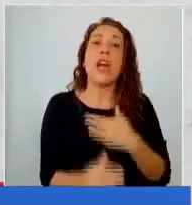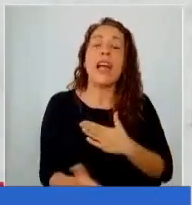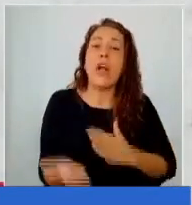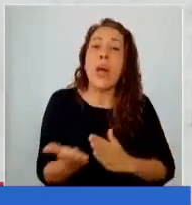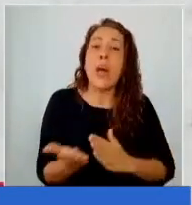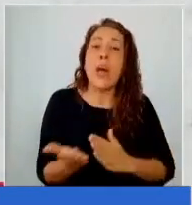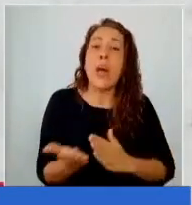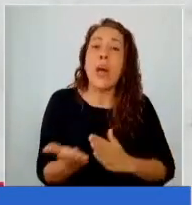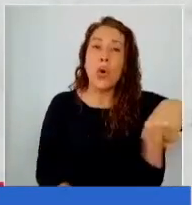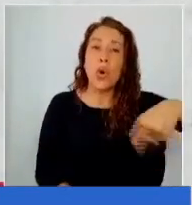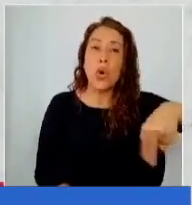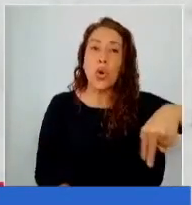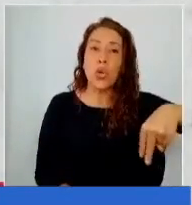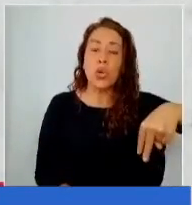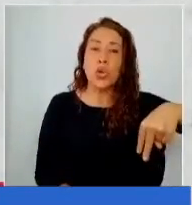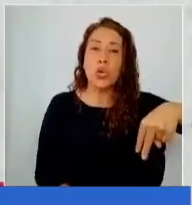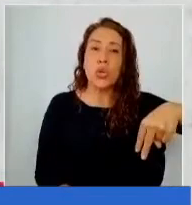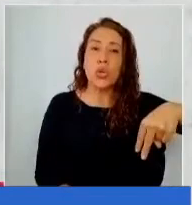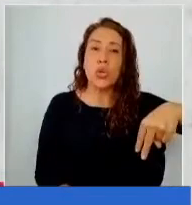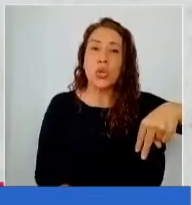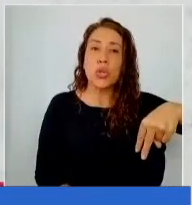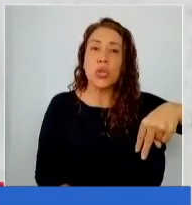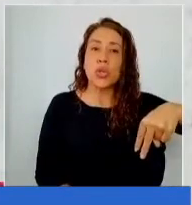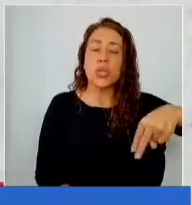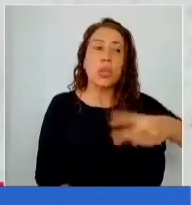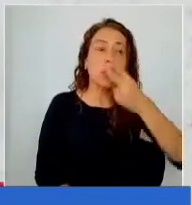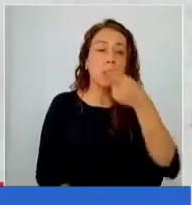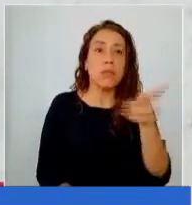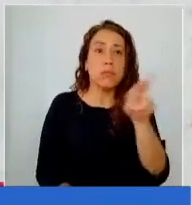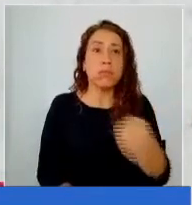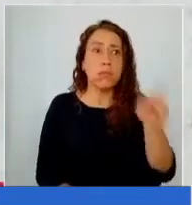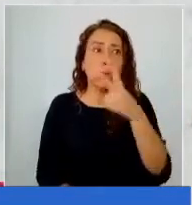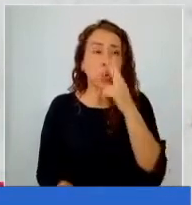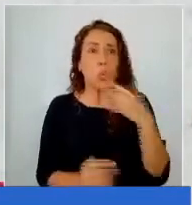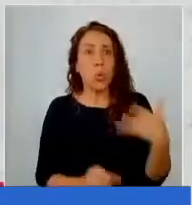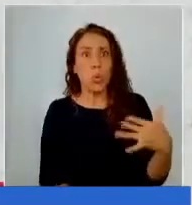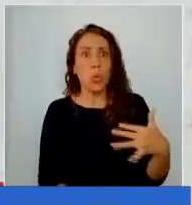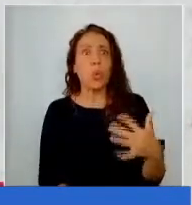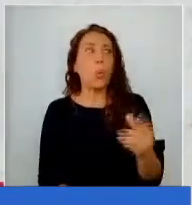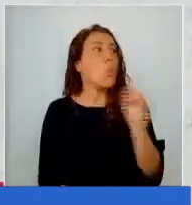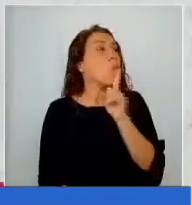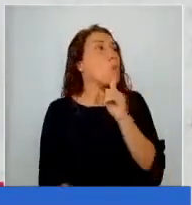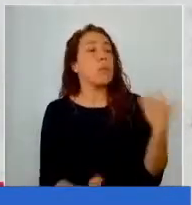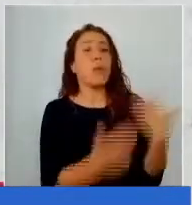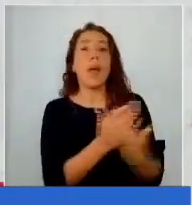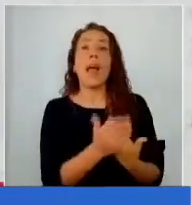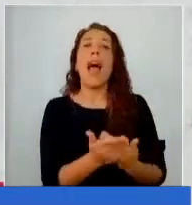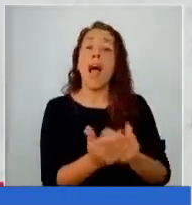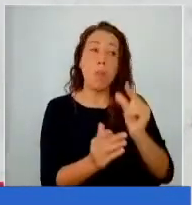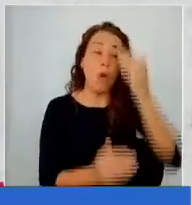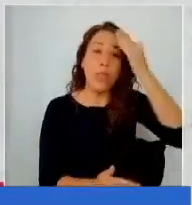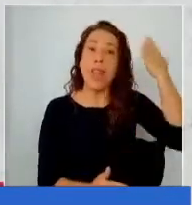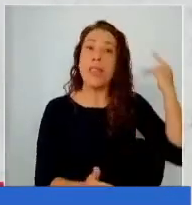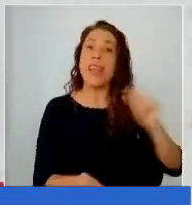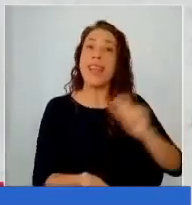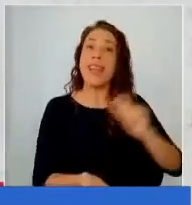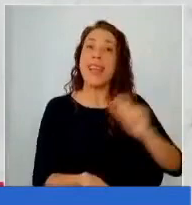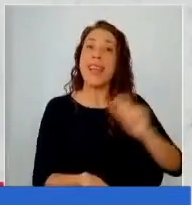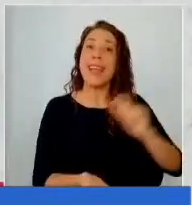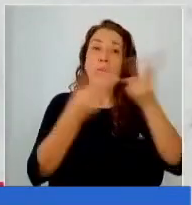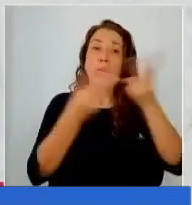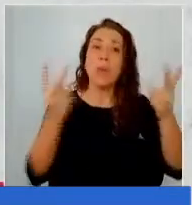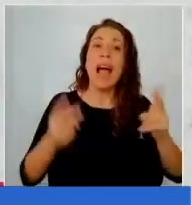es se repita alarmantemente el último tiempo hace unos días la prensa informó que jardíns infantiles de los barrios